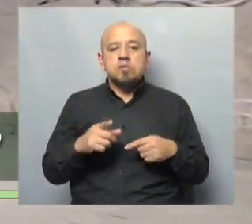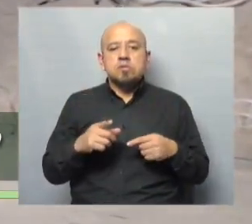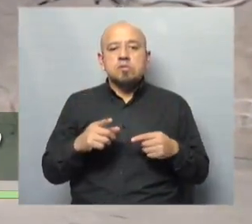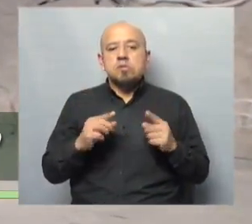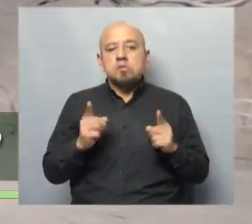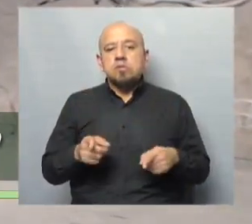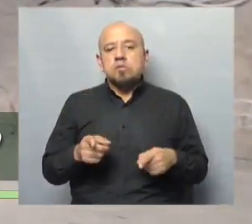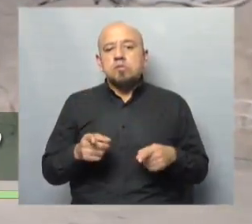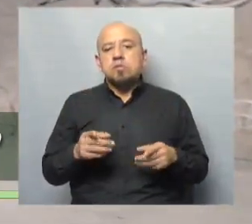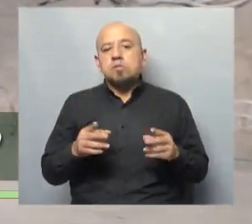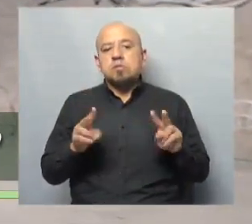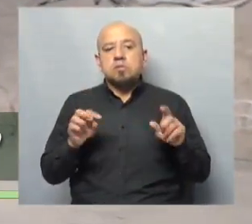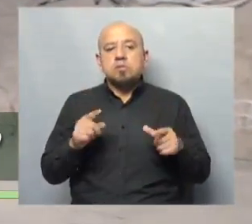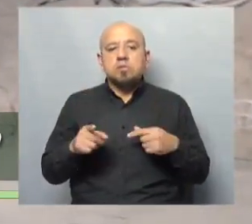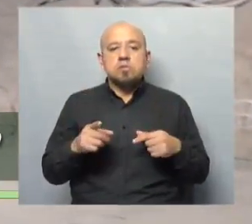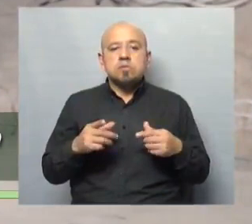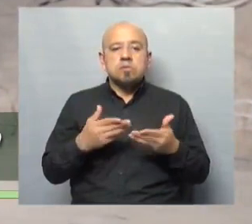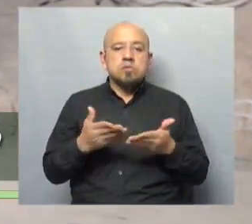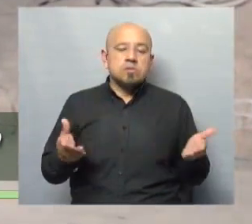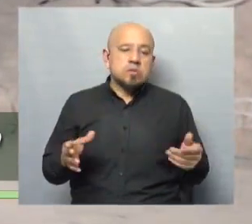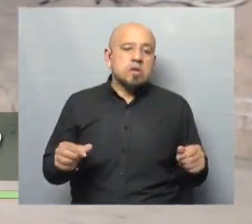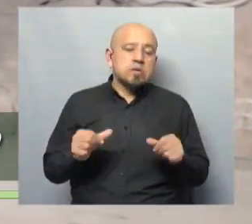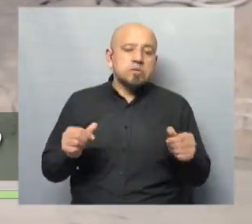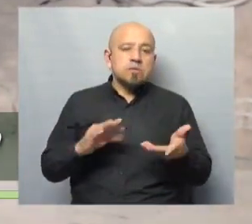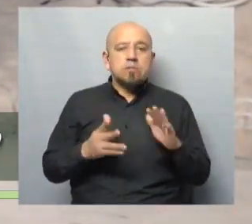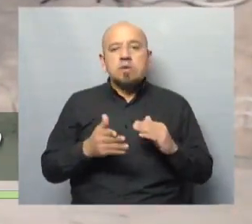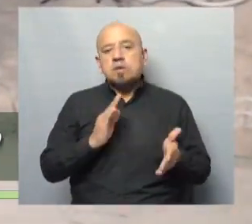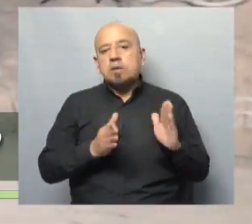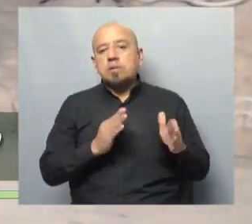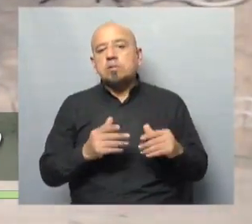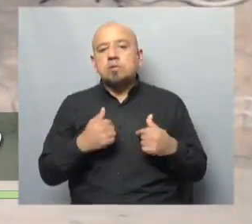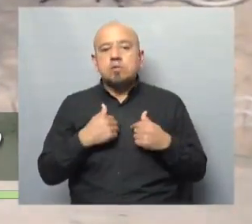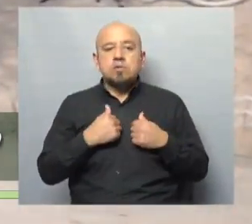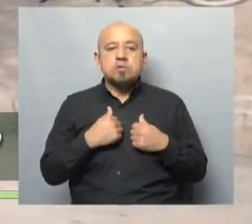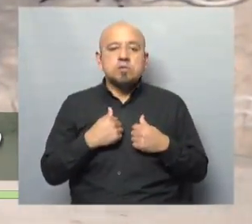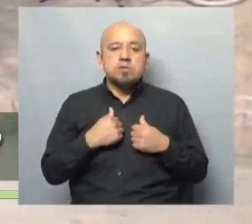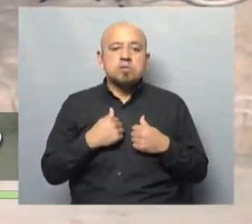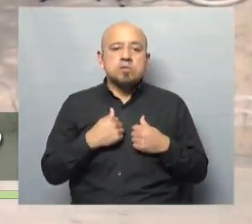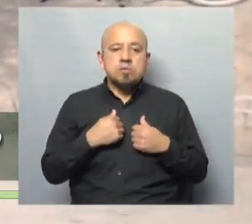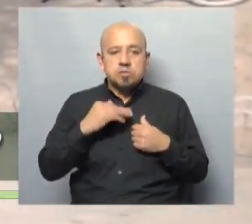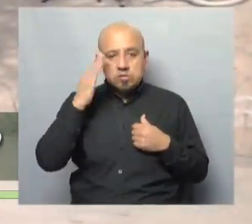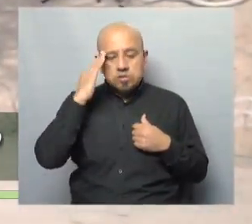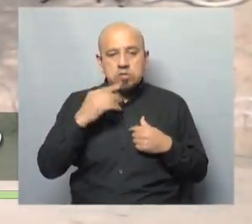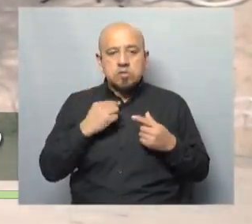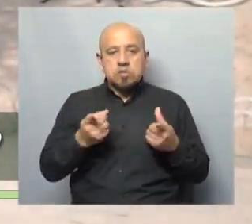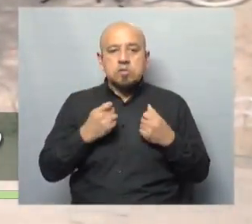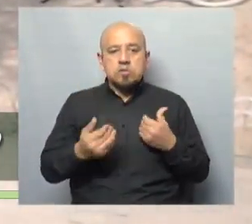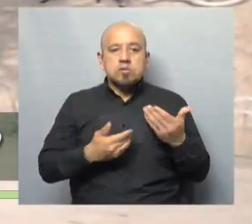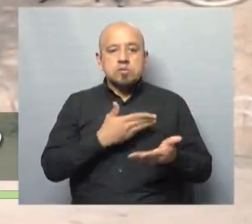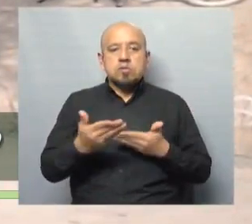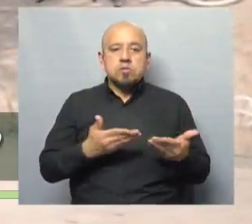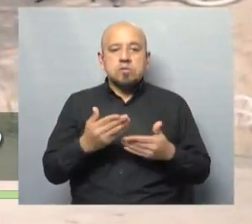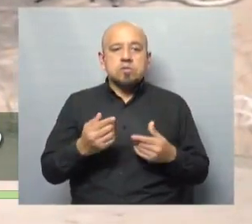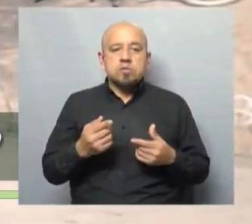ser como terapéutico de verdad canalizadas mucho por ahí y es para nosotros que lo conocemos necesario compartirlo y es